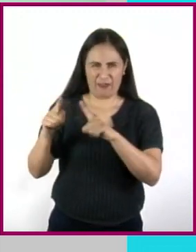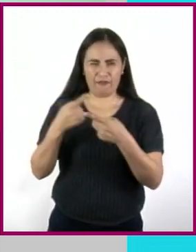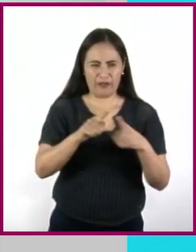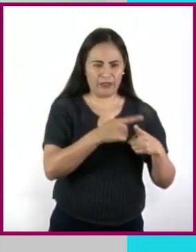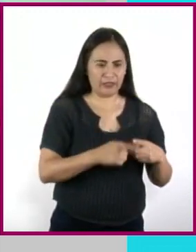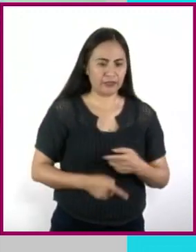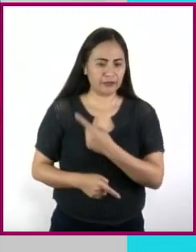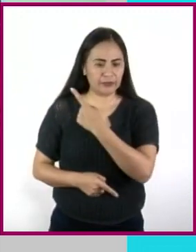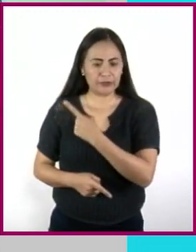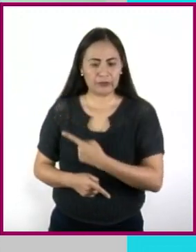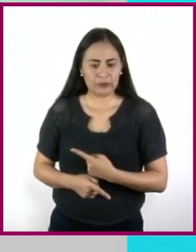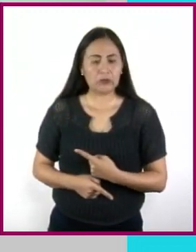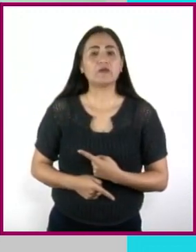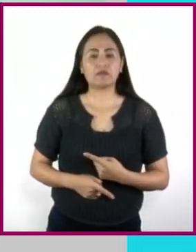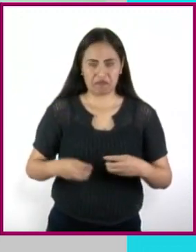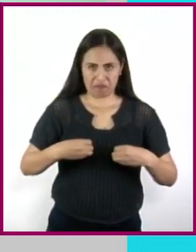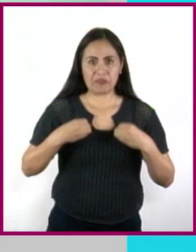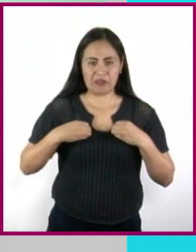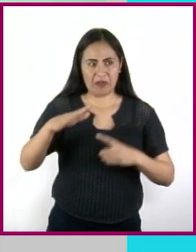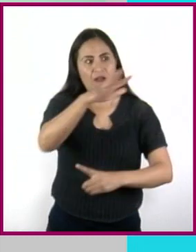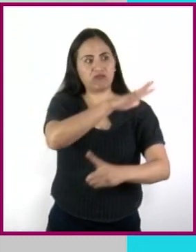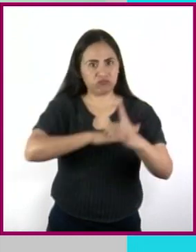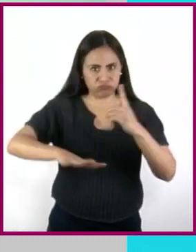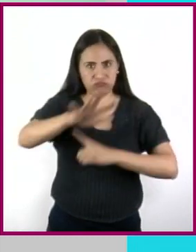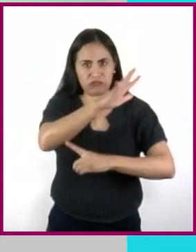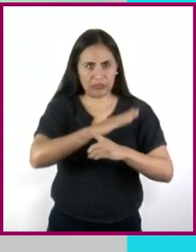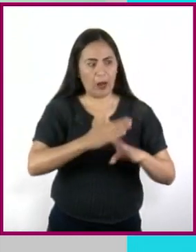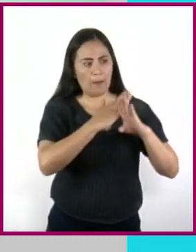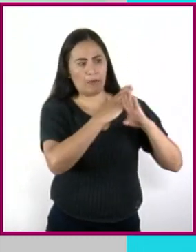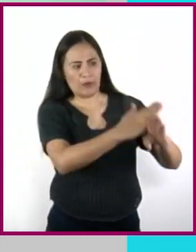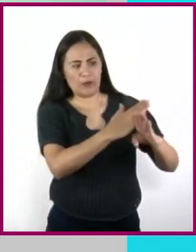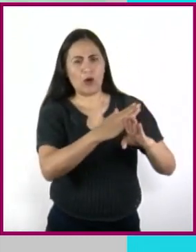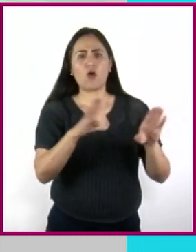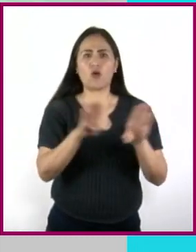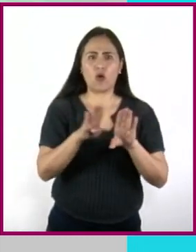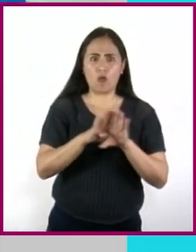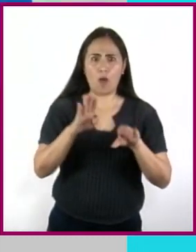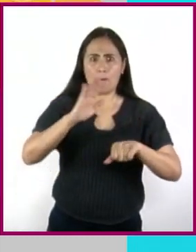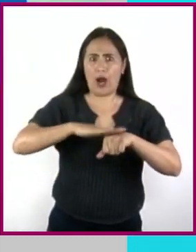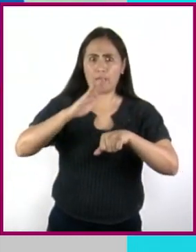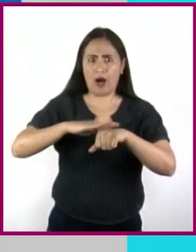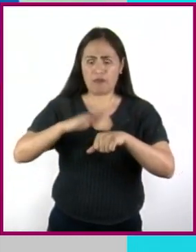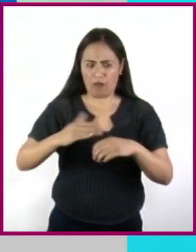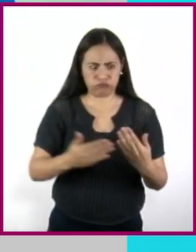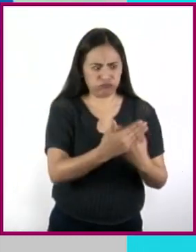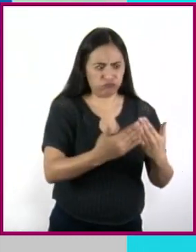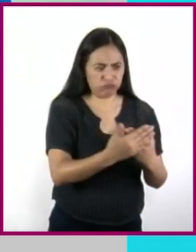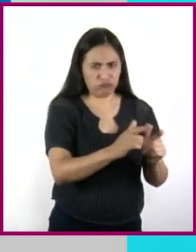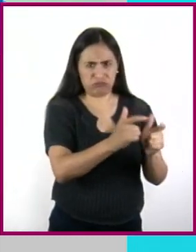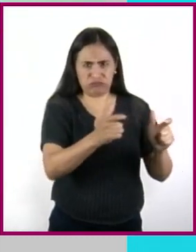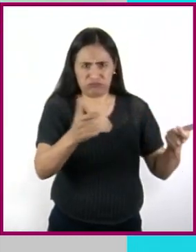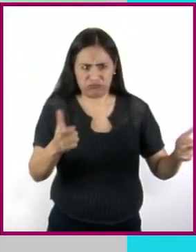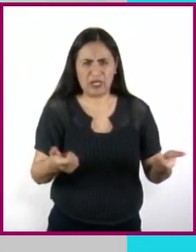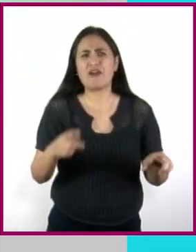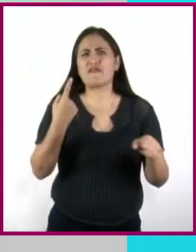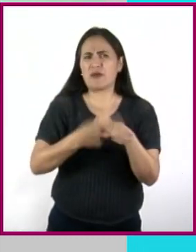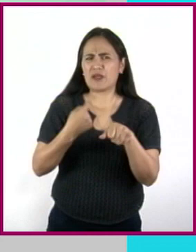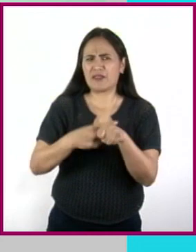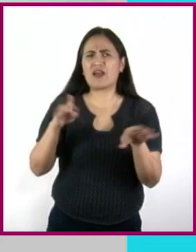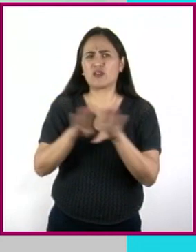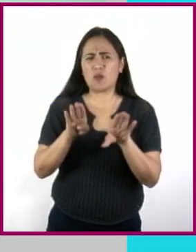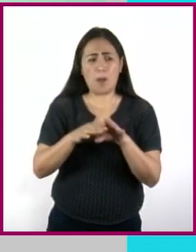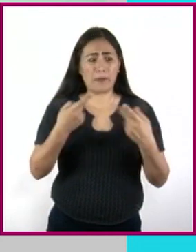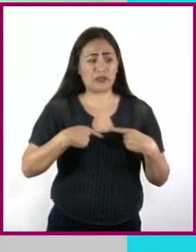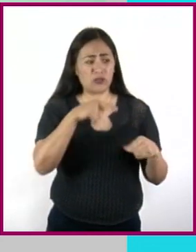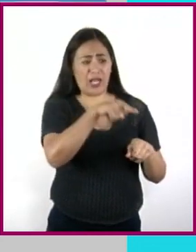chikungunya, está entre nosotros. Y nuestra mejor defensa es evitar que se propague. Estas enfermedades son transmitidas cuando una persona